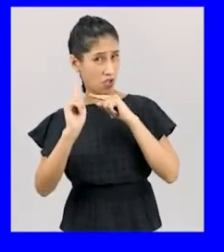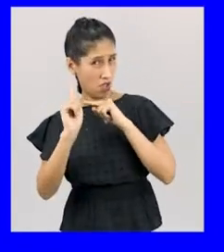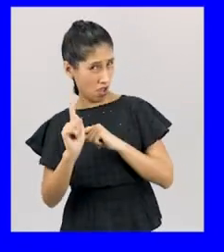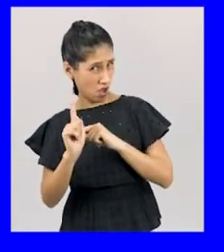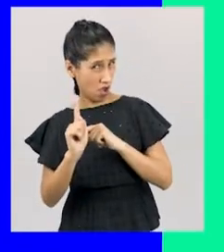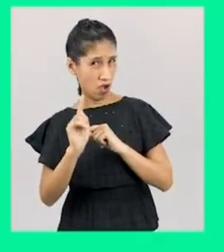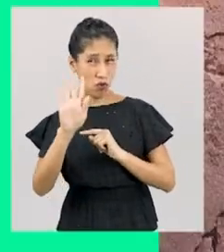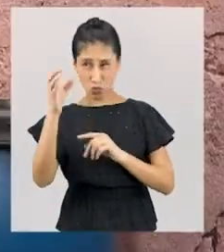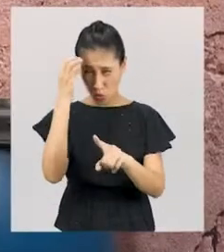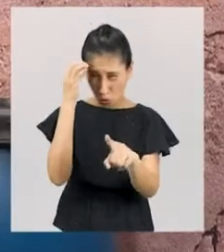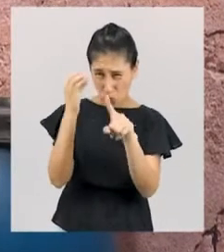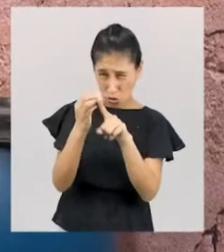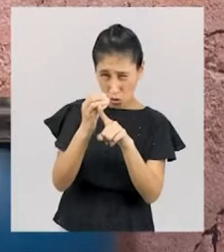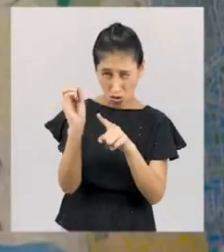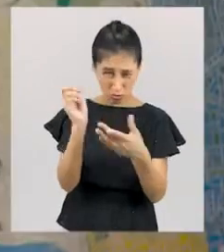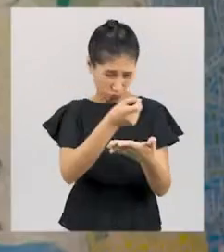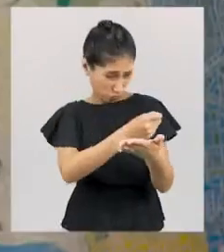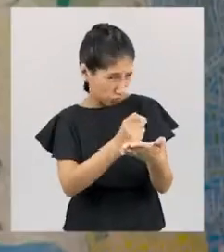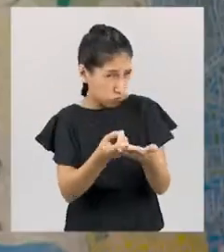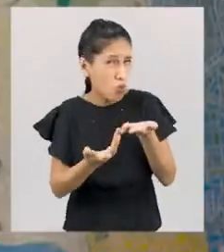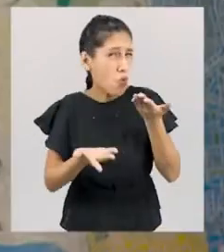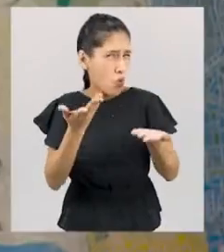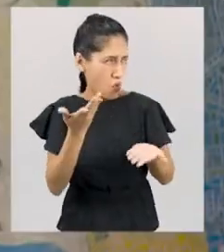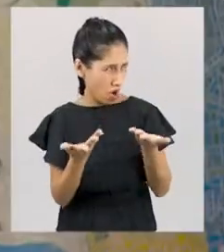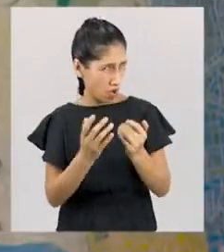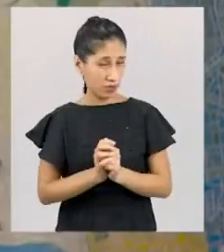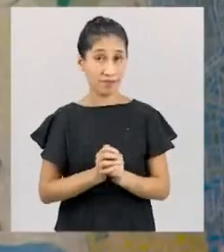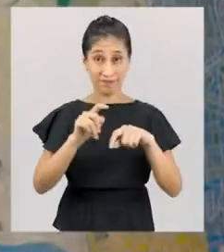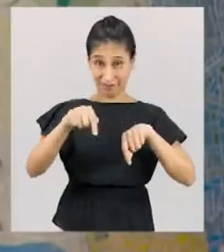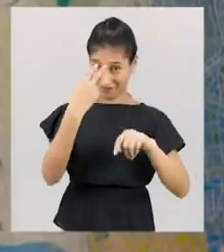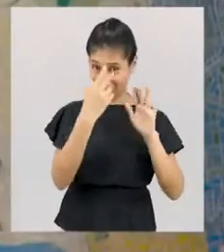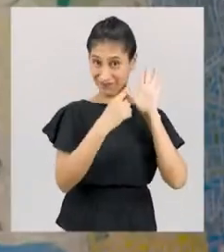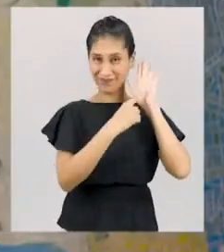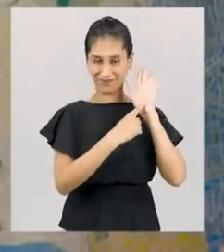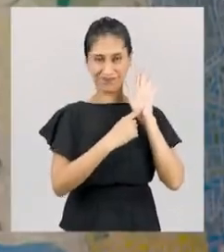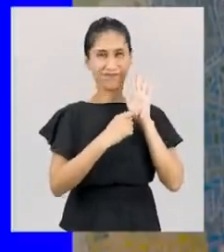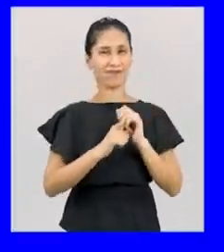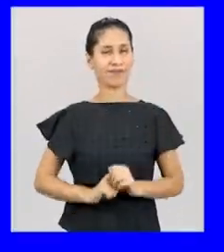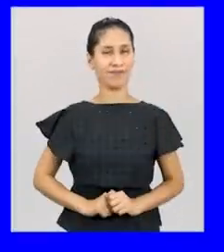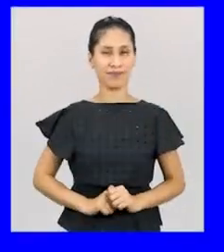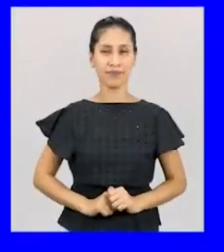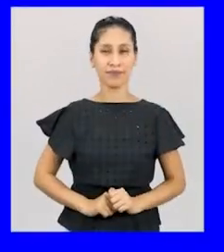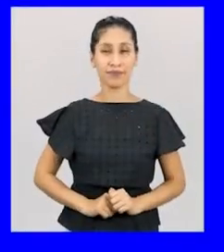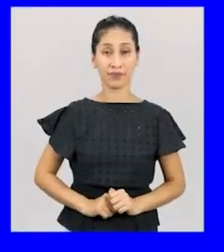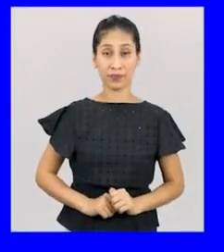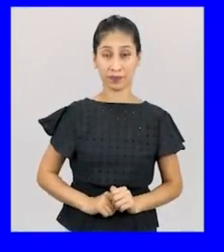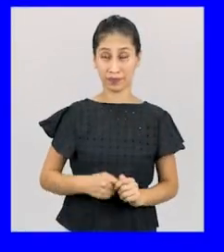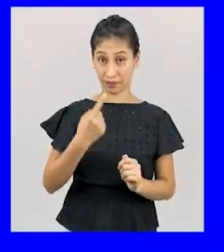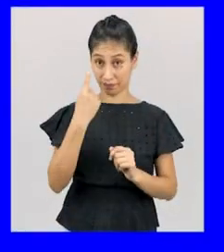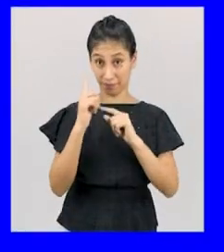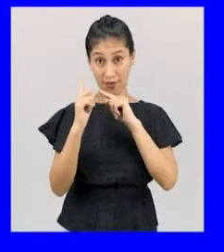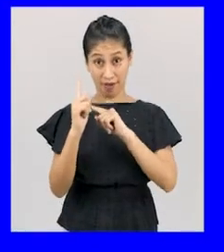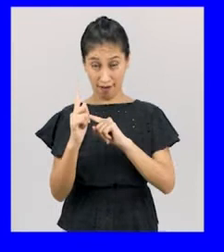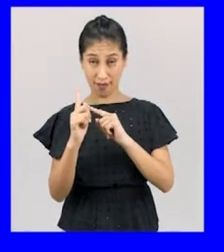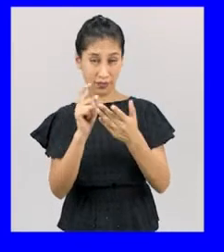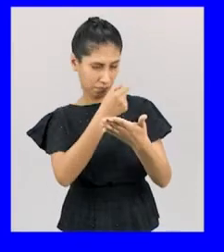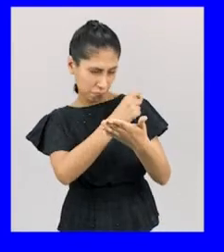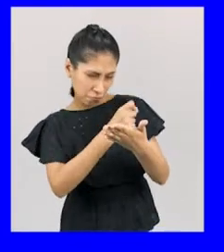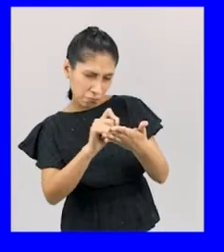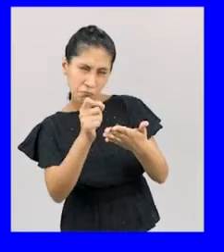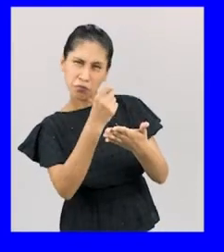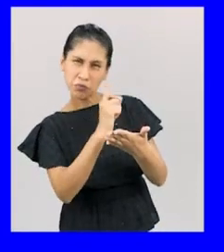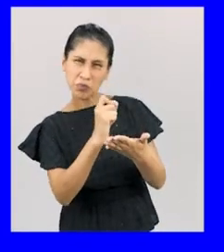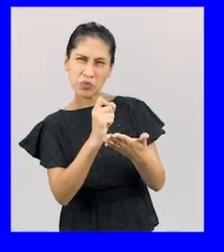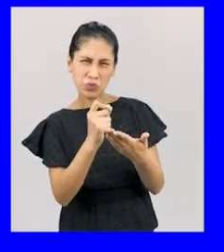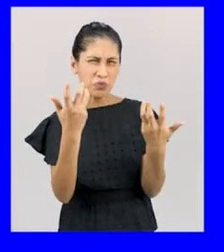¿Son hechos u opiniones? Volvamos sobre las preguntas y sobre las respuestas. La actitud del autor frente a la